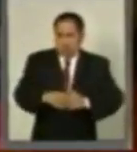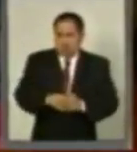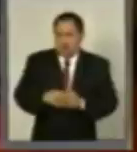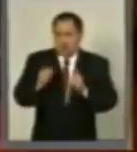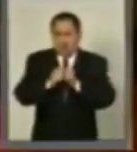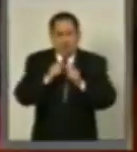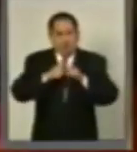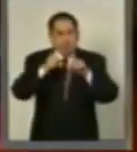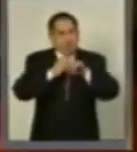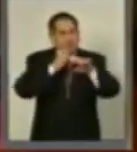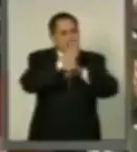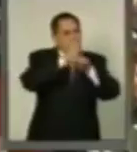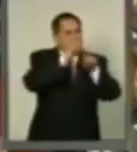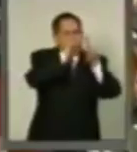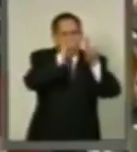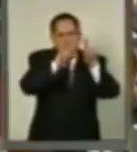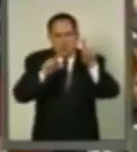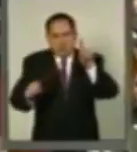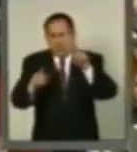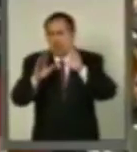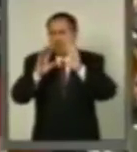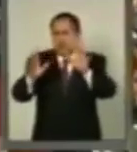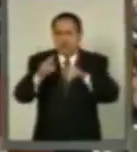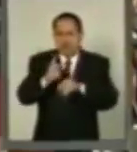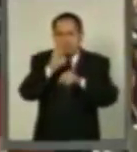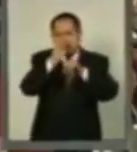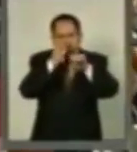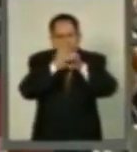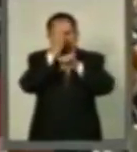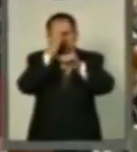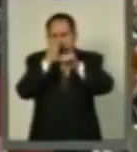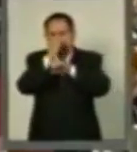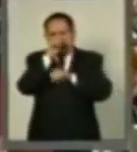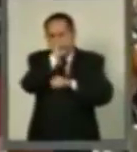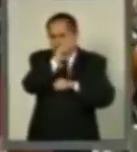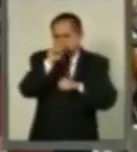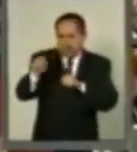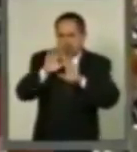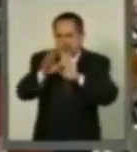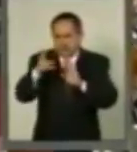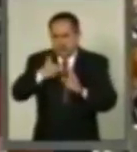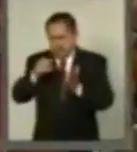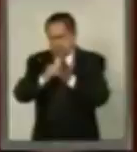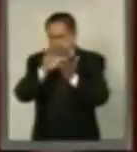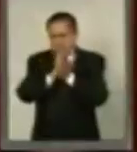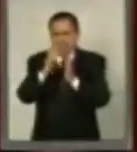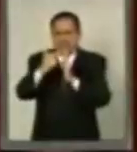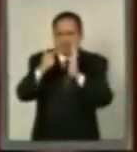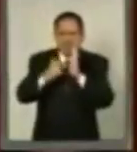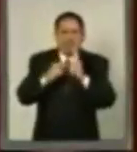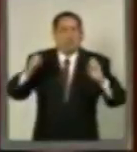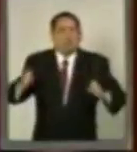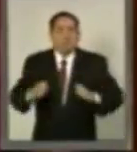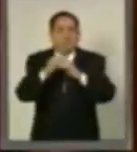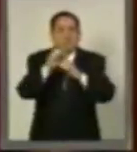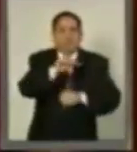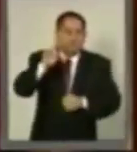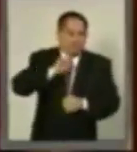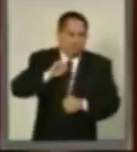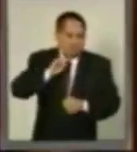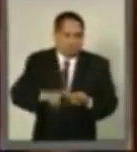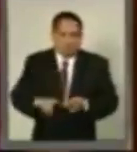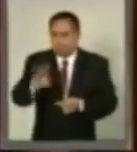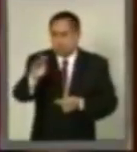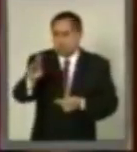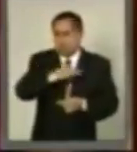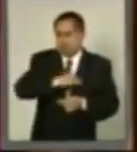con las entidades. Hoy se han declarado dos entidades federativas con alerta de género, más de 90 municipios,